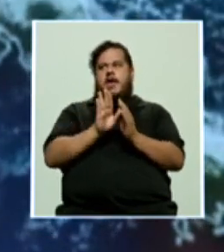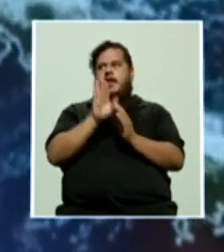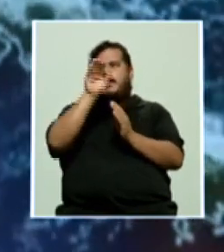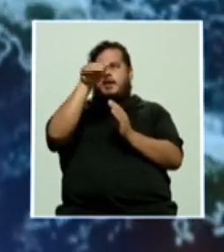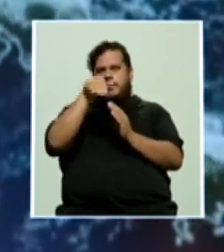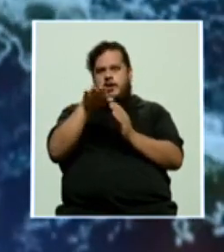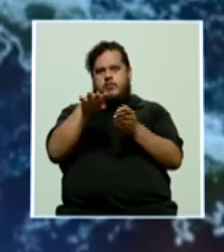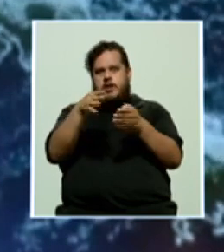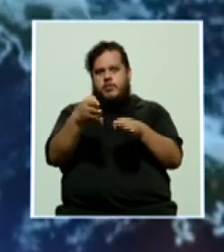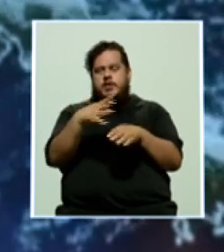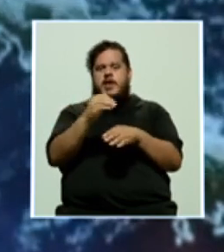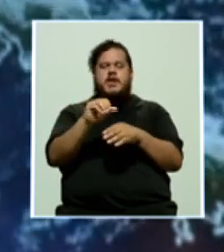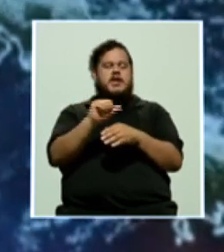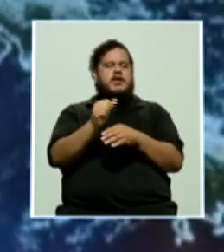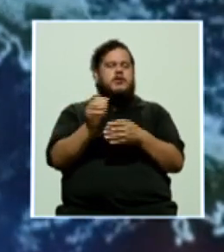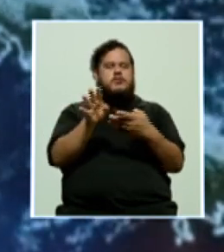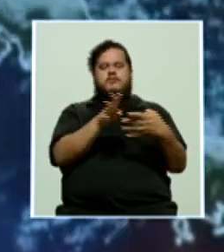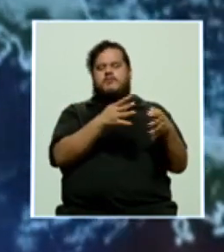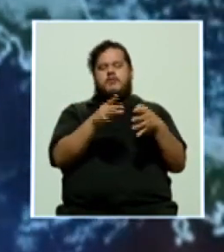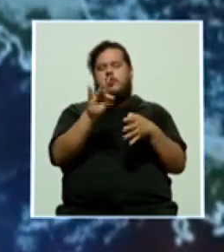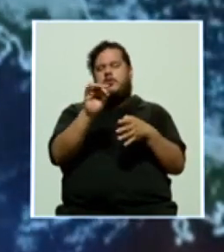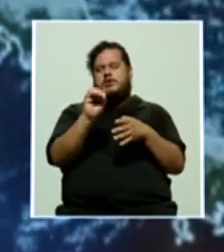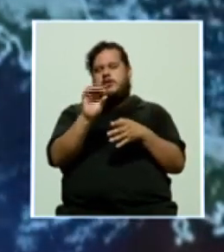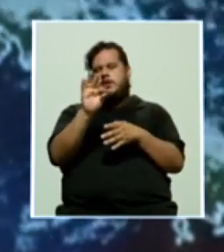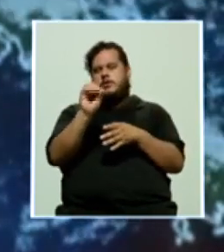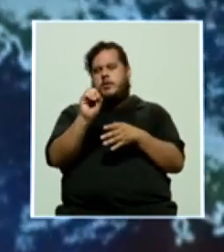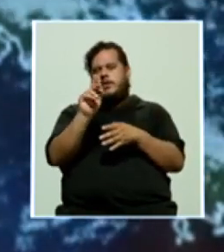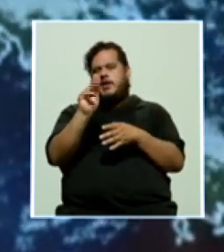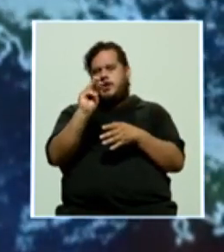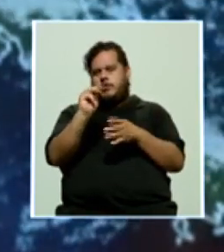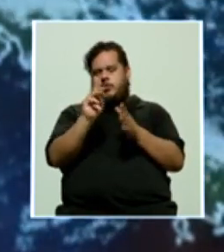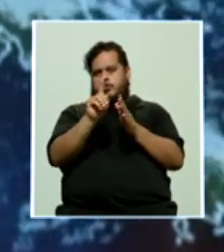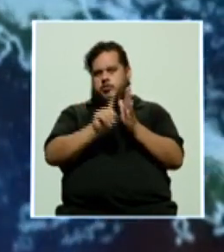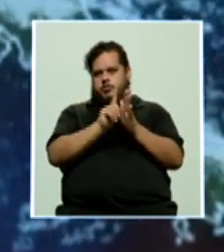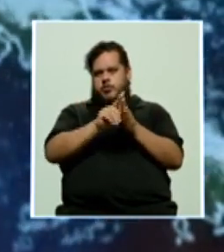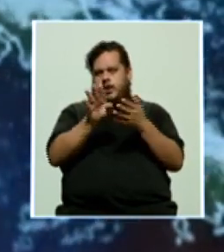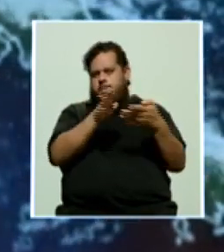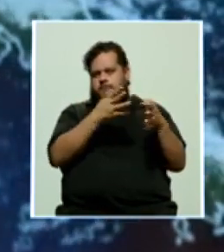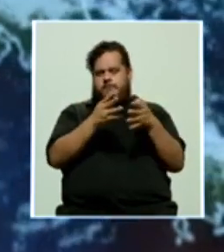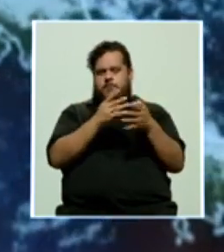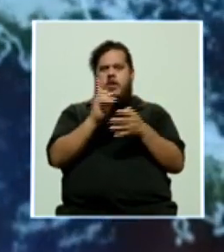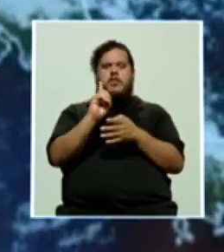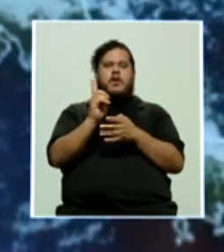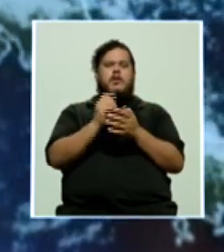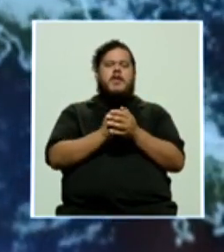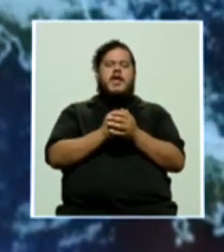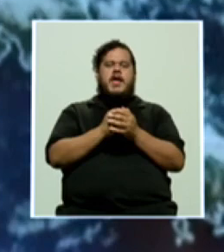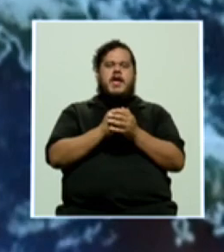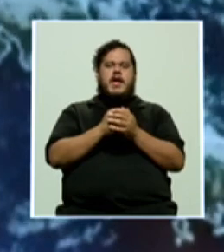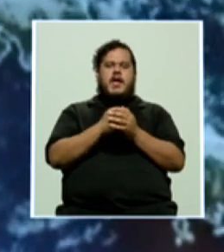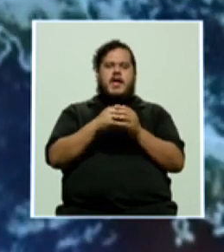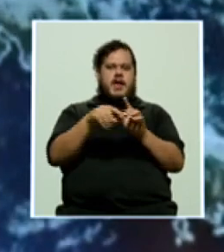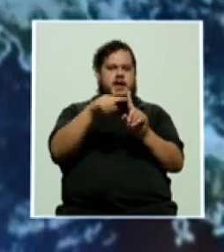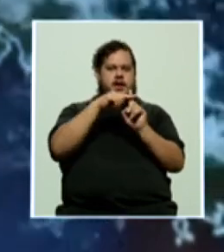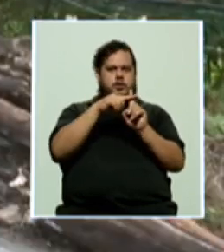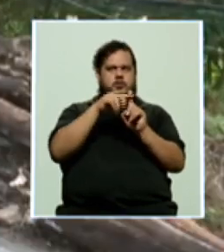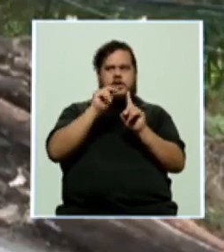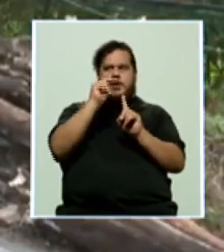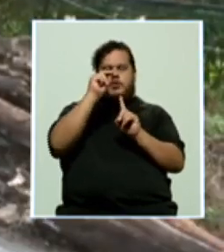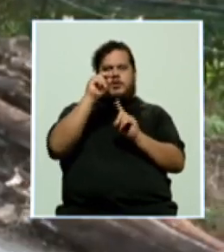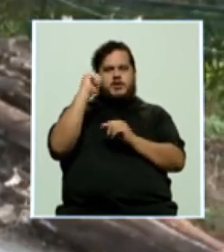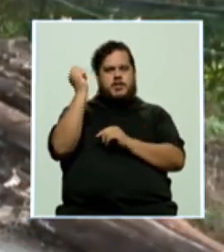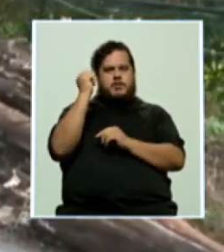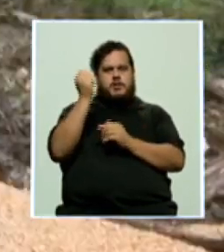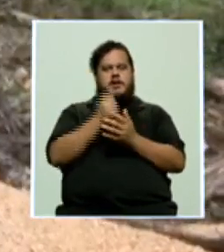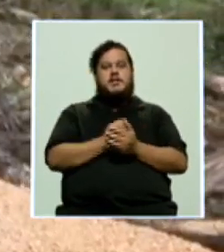ráfagas importantes como entre 80 y 90 kilómetros por hora localizadas en el sector de La Cruz, en el norte de Guanacaste.